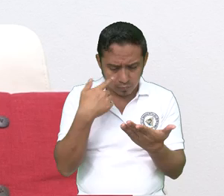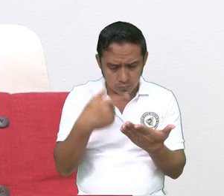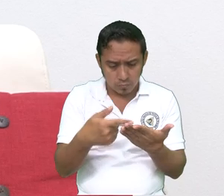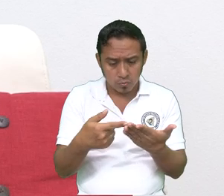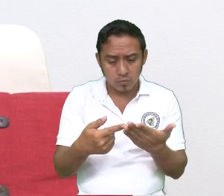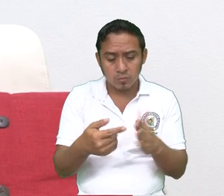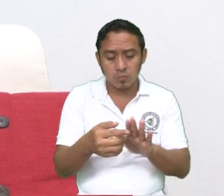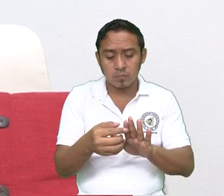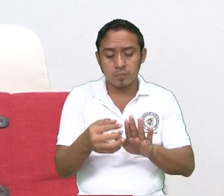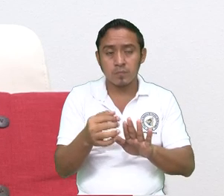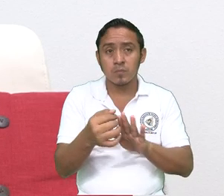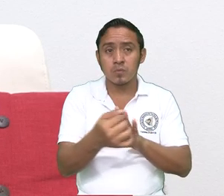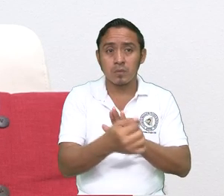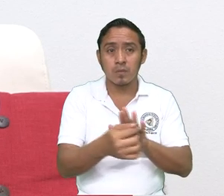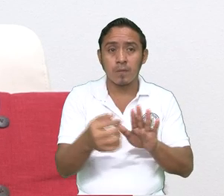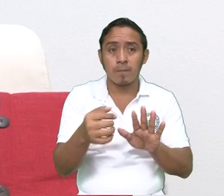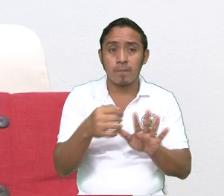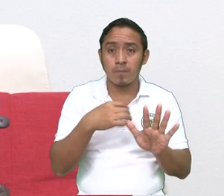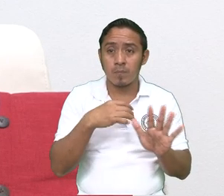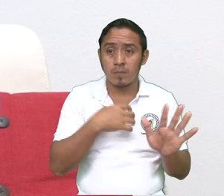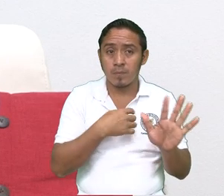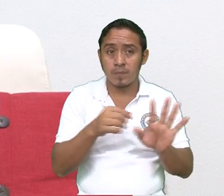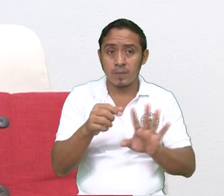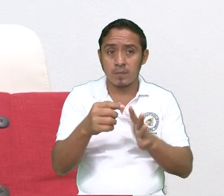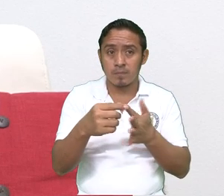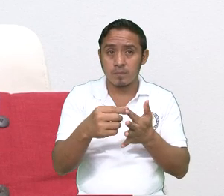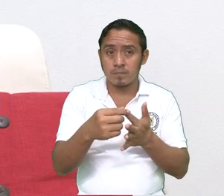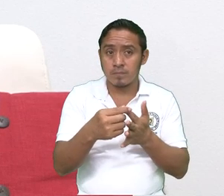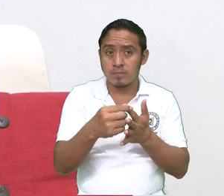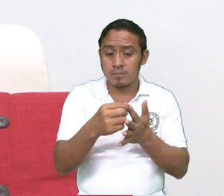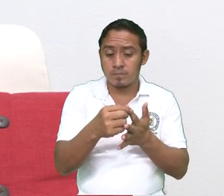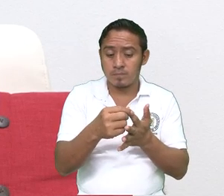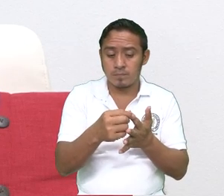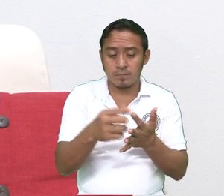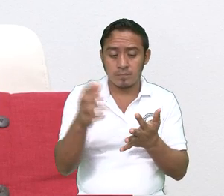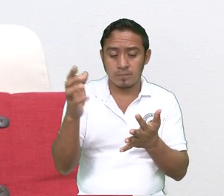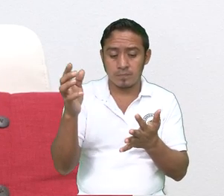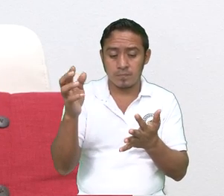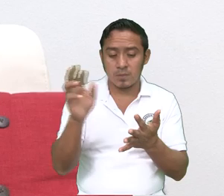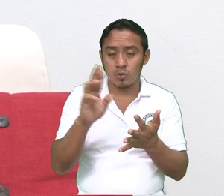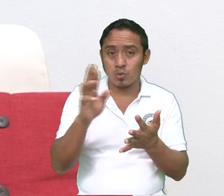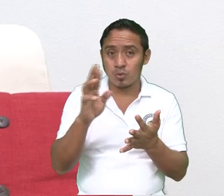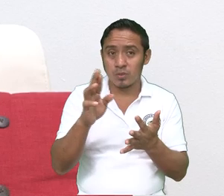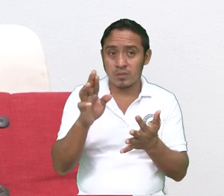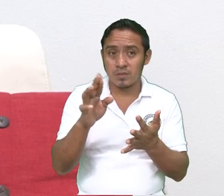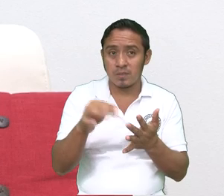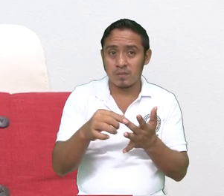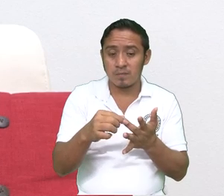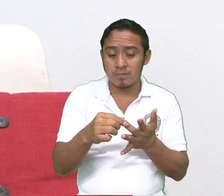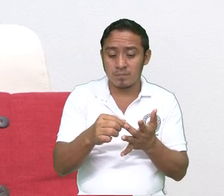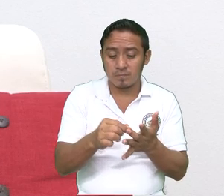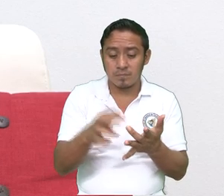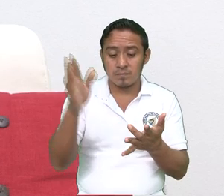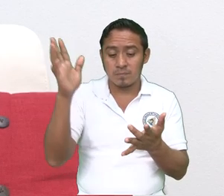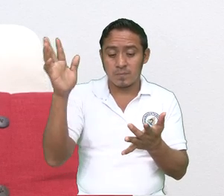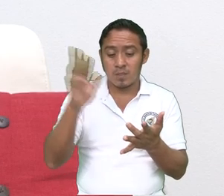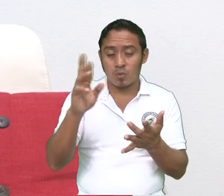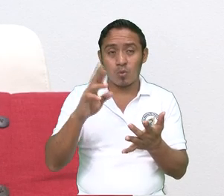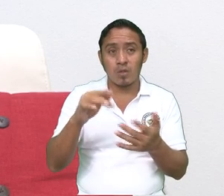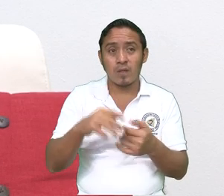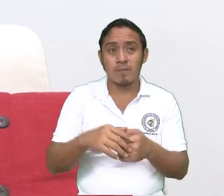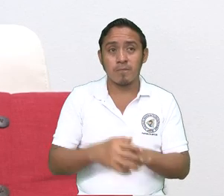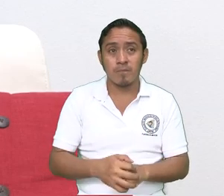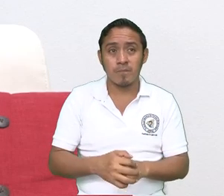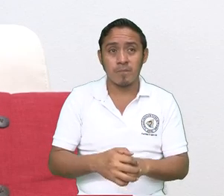en nuestro deseo nuestro pulpejo dedo si nosotros le hacemos acá se ponen como rojito entonces cuando esto no ocurre